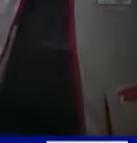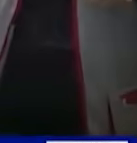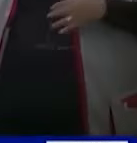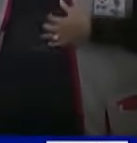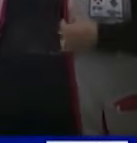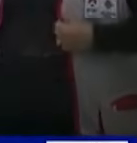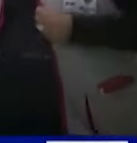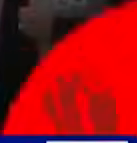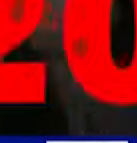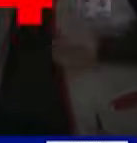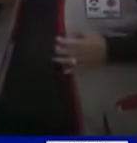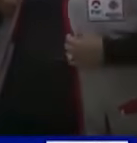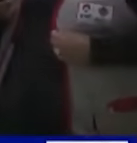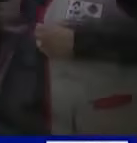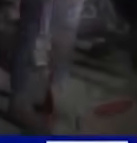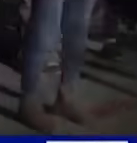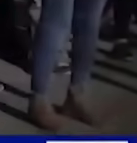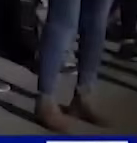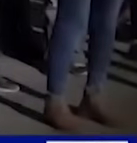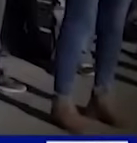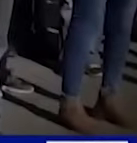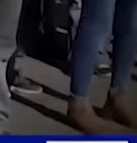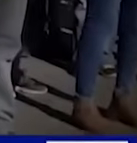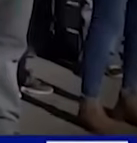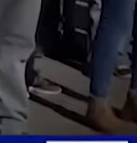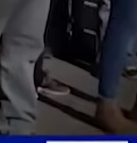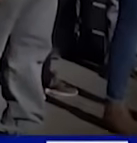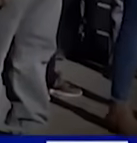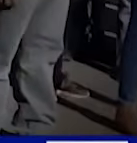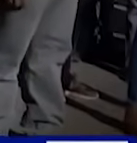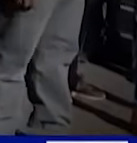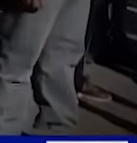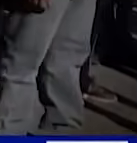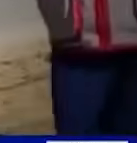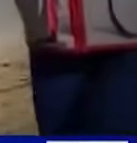Porque todos somos parte del Censo 2024.